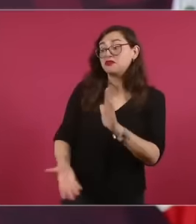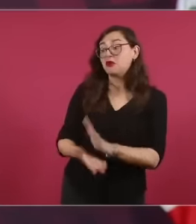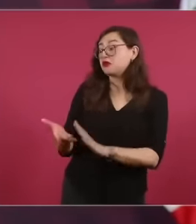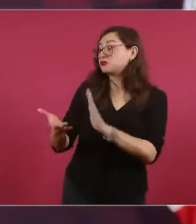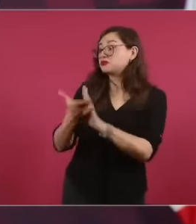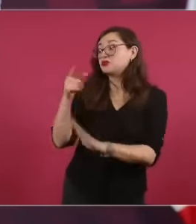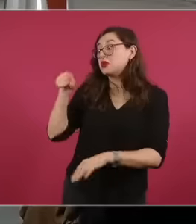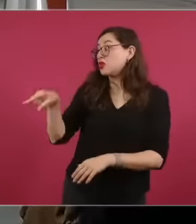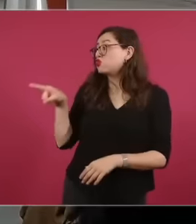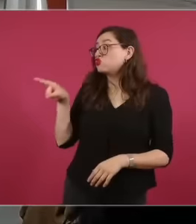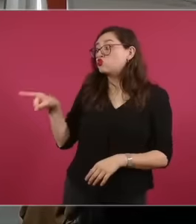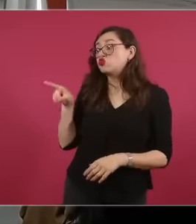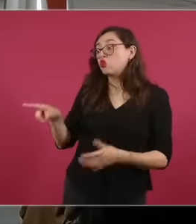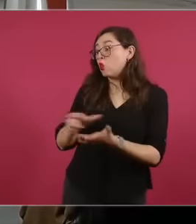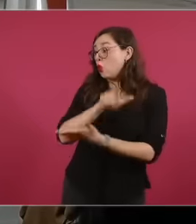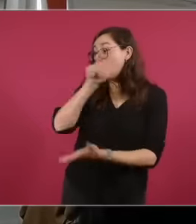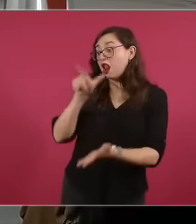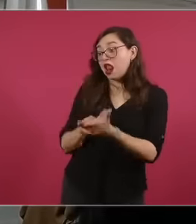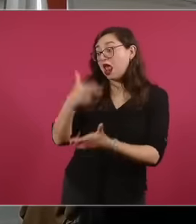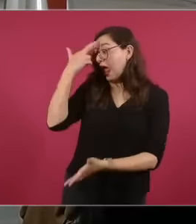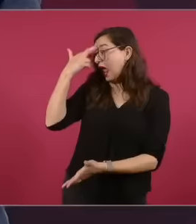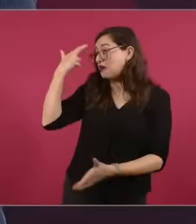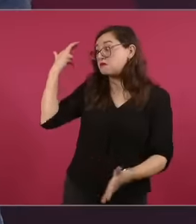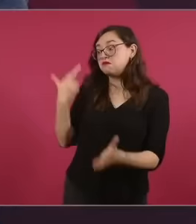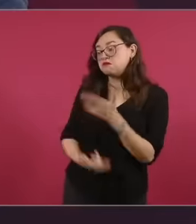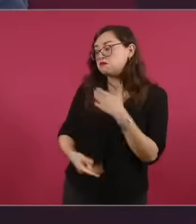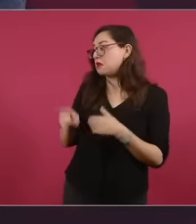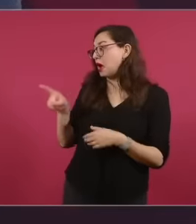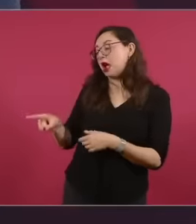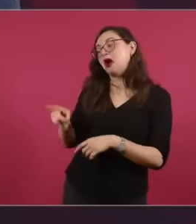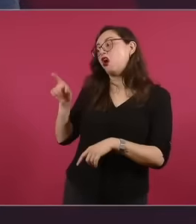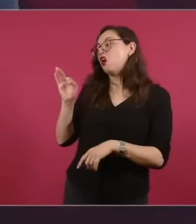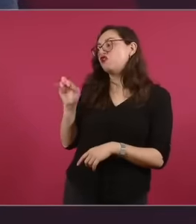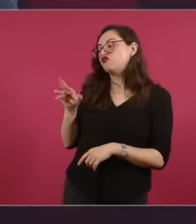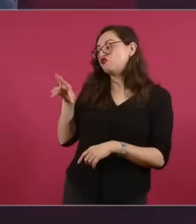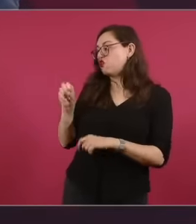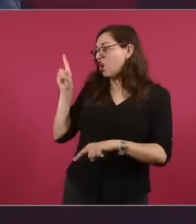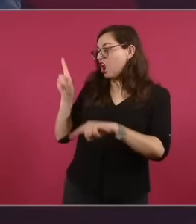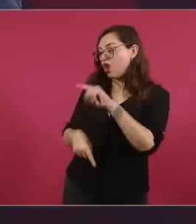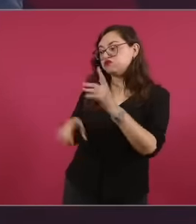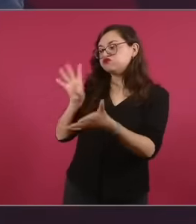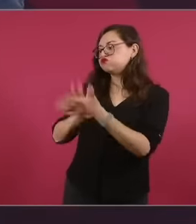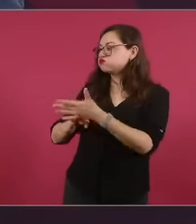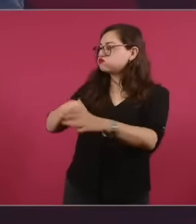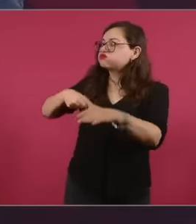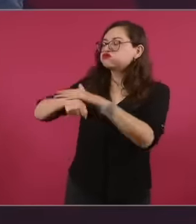nombre en la boleta, y para que no apareciera mi nombre en la boleta tenía yo que estar